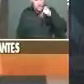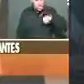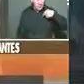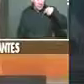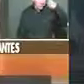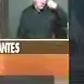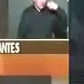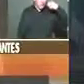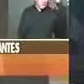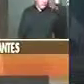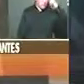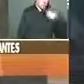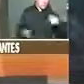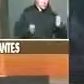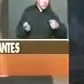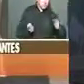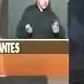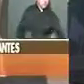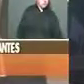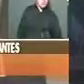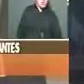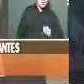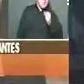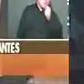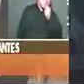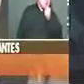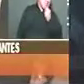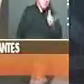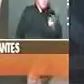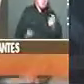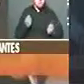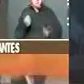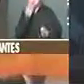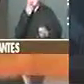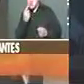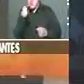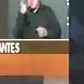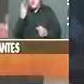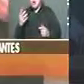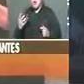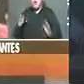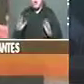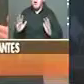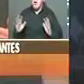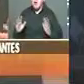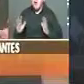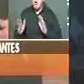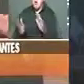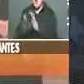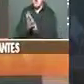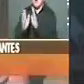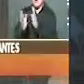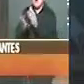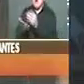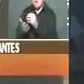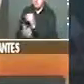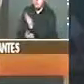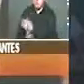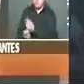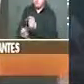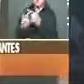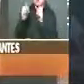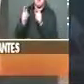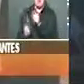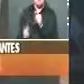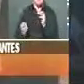profesionalizarnos, cometer actos criminales, narcotraficar, y luego el gobierno nos va a indultar, nos va a dar poder, porque además le va a